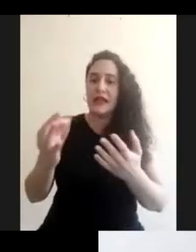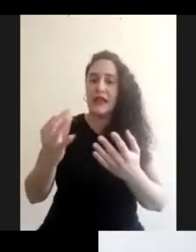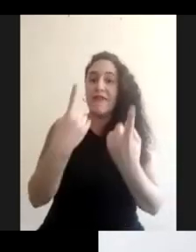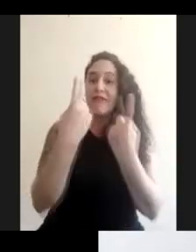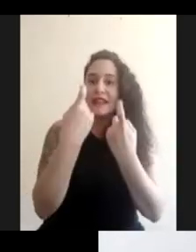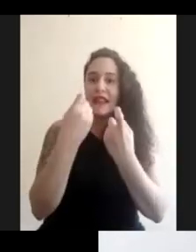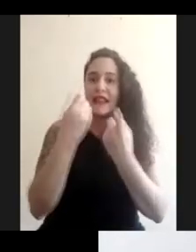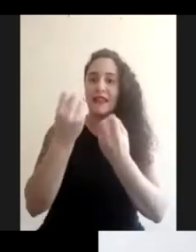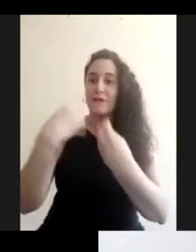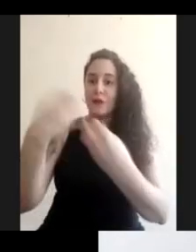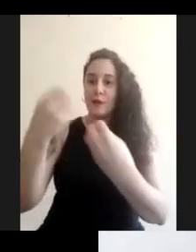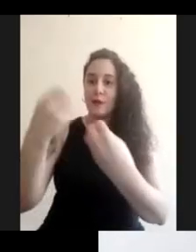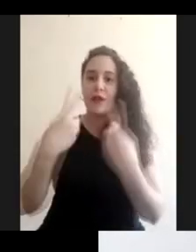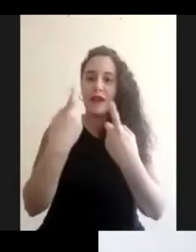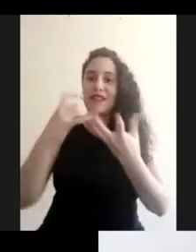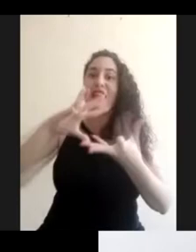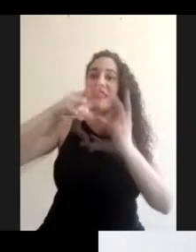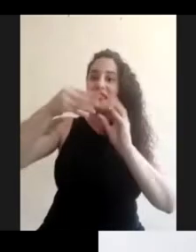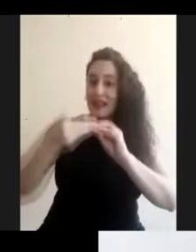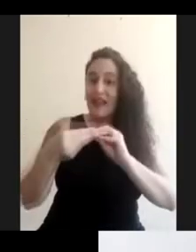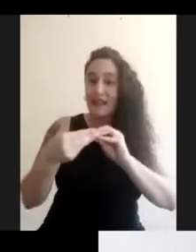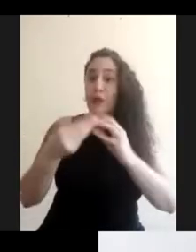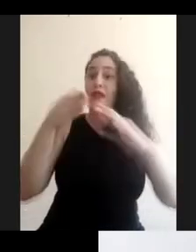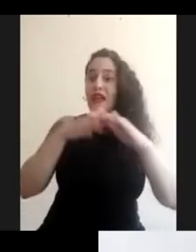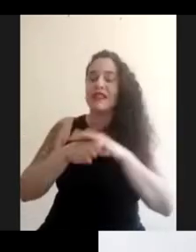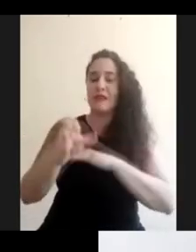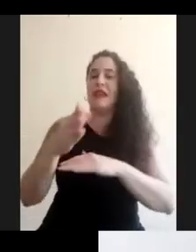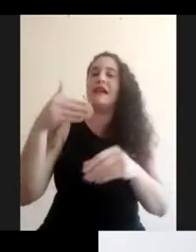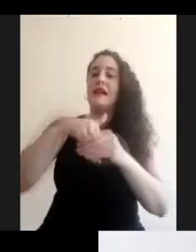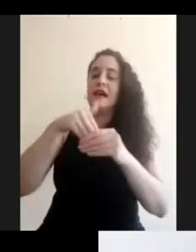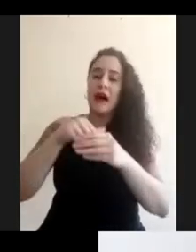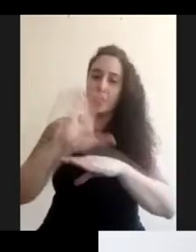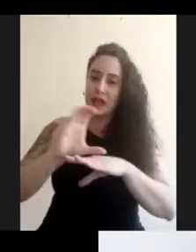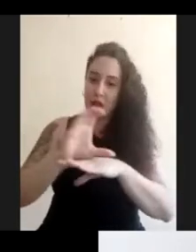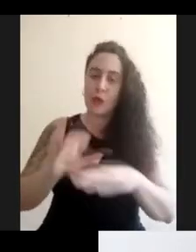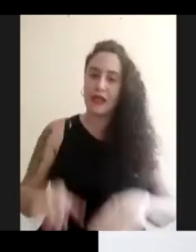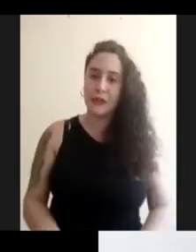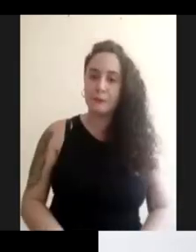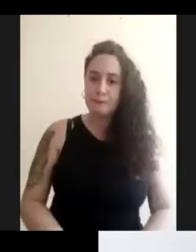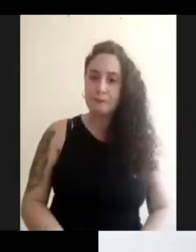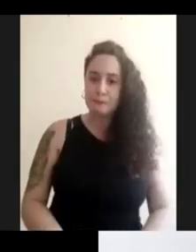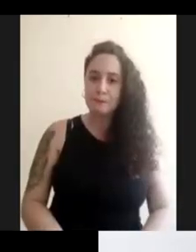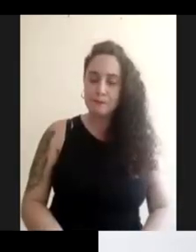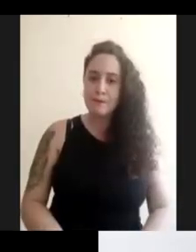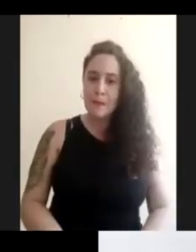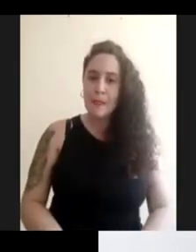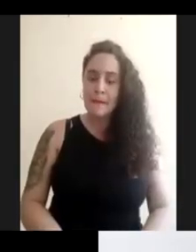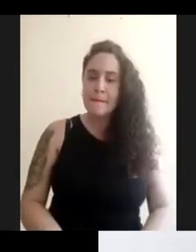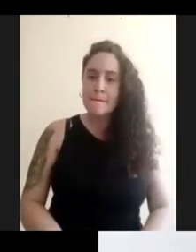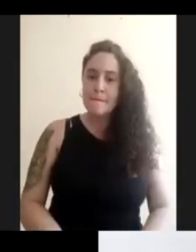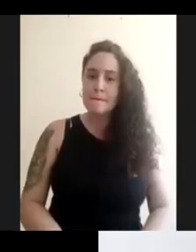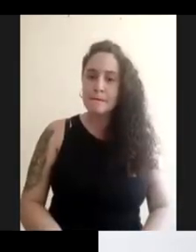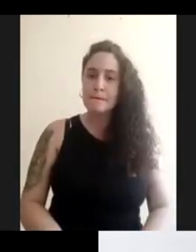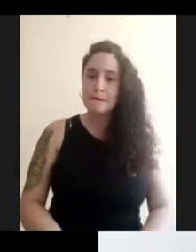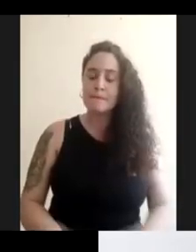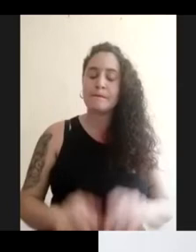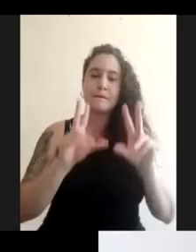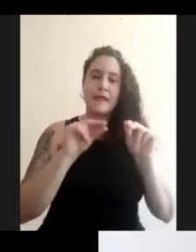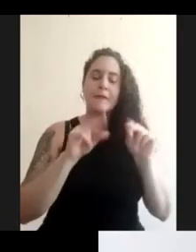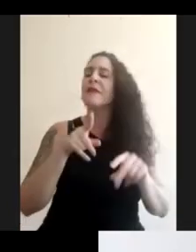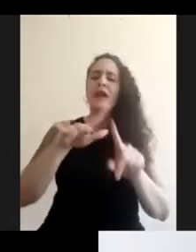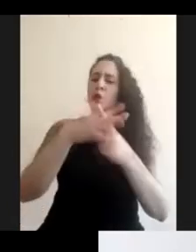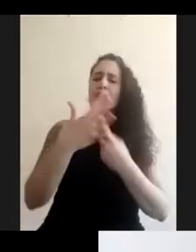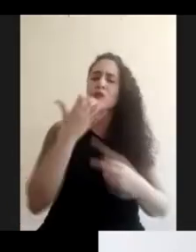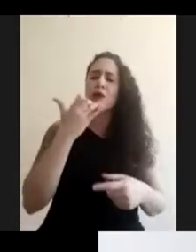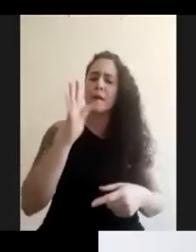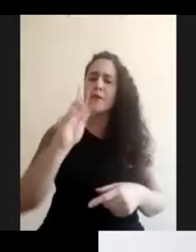ese, la falta de información, la falta de adaptación y de accesibilidad al contenido educativo. Madre mía. ¿Y en tu caso, por ejemplo,